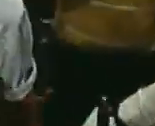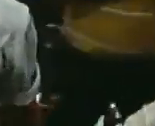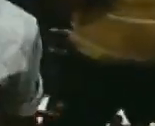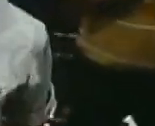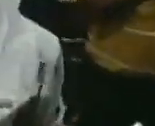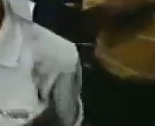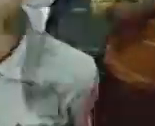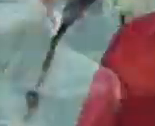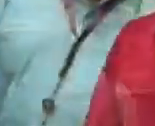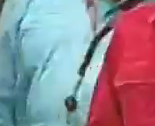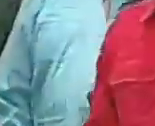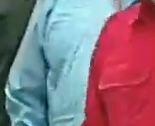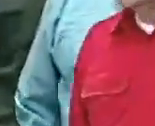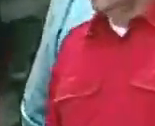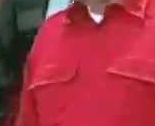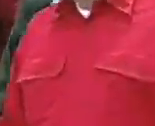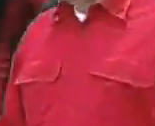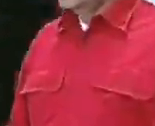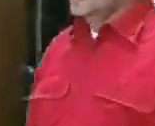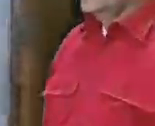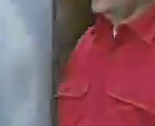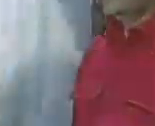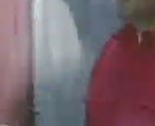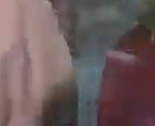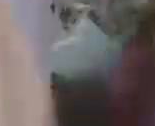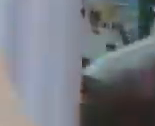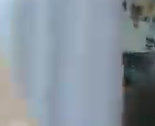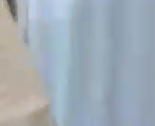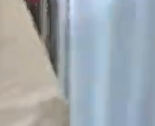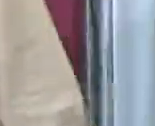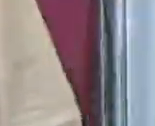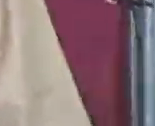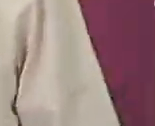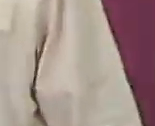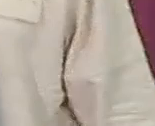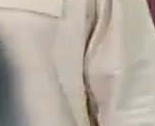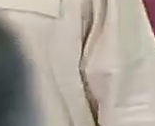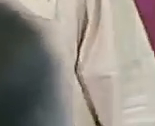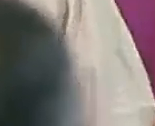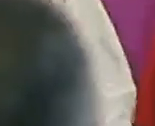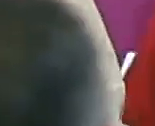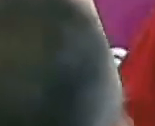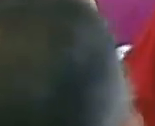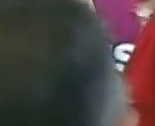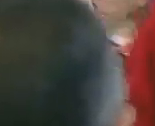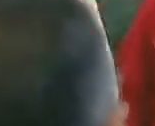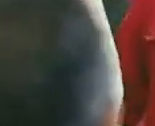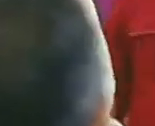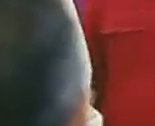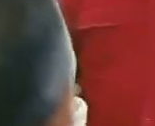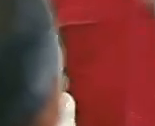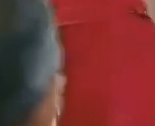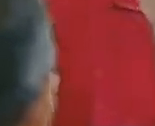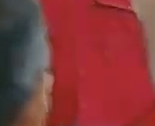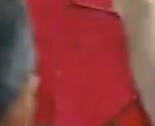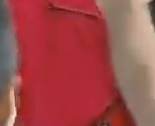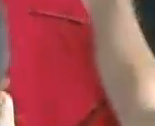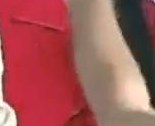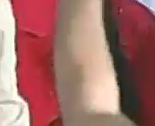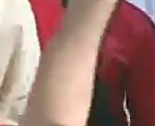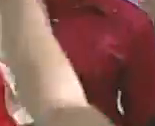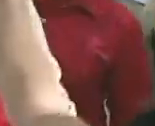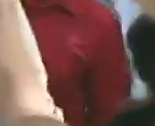complejo Ministerio de Petróleo PDVSA La Campiña al ciudadano Nicolás Maduro Moros, presidente constitucional